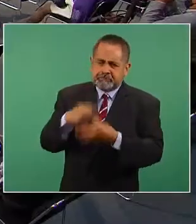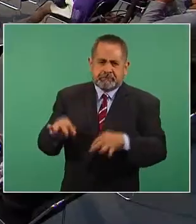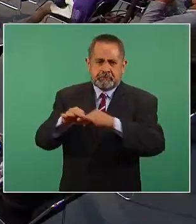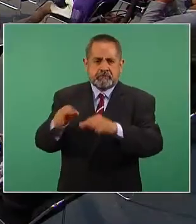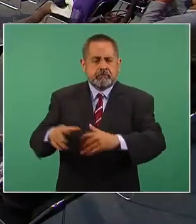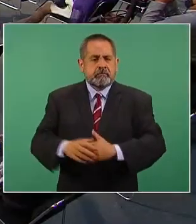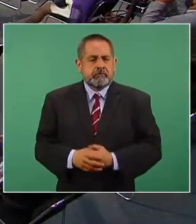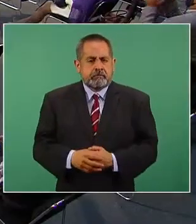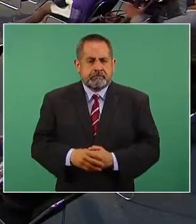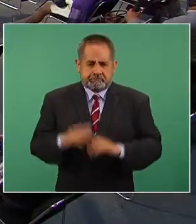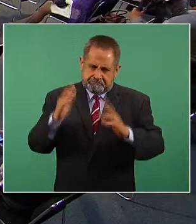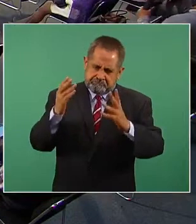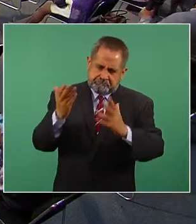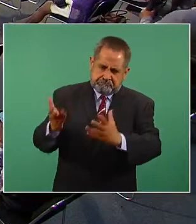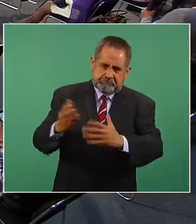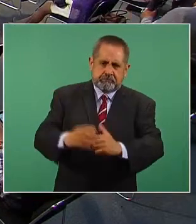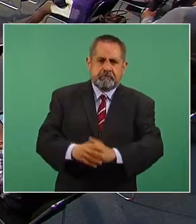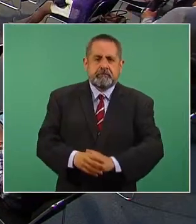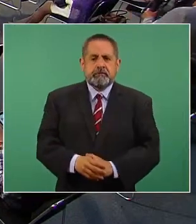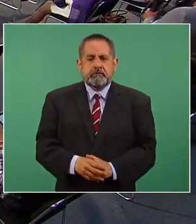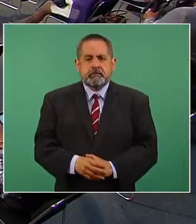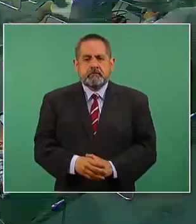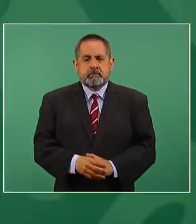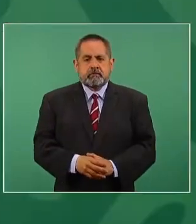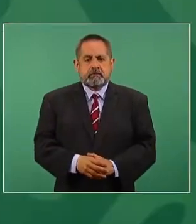también, bravo.